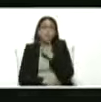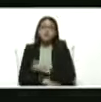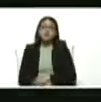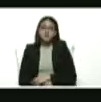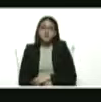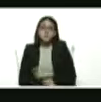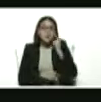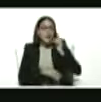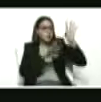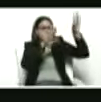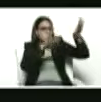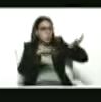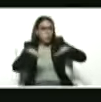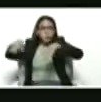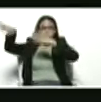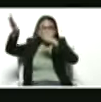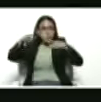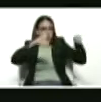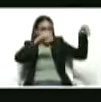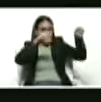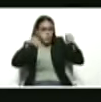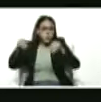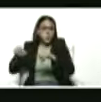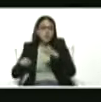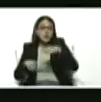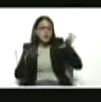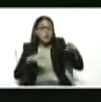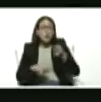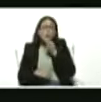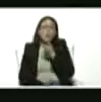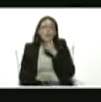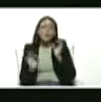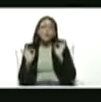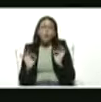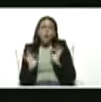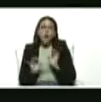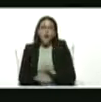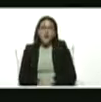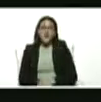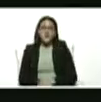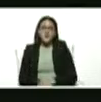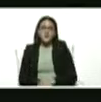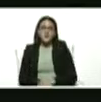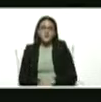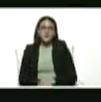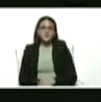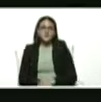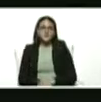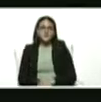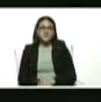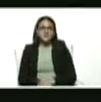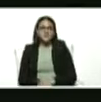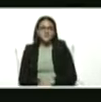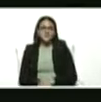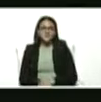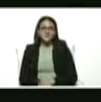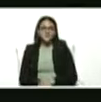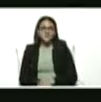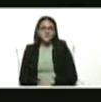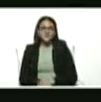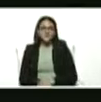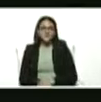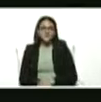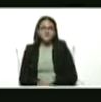Esos médanos, miran, esos médanos han tapado dos carreteras ya. Lo que nos queda es un pedacito ahí de carretera.